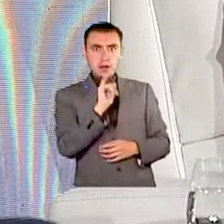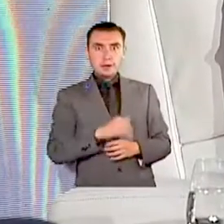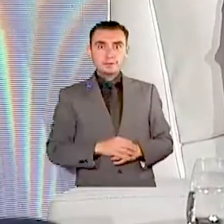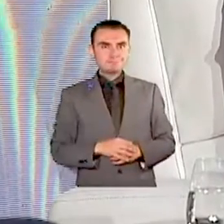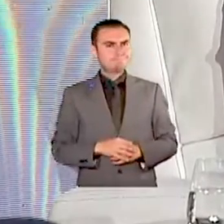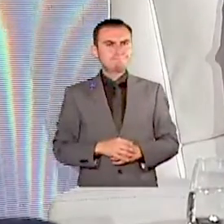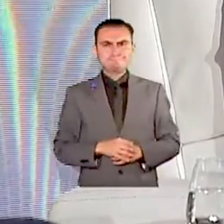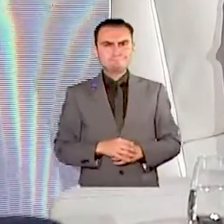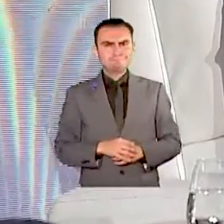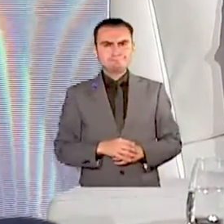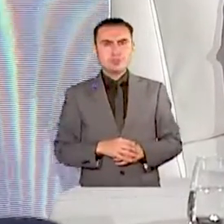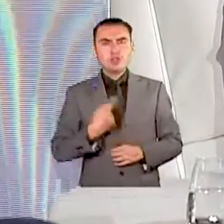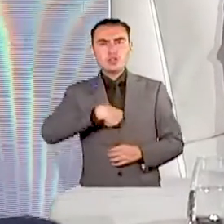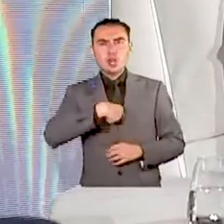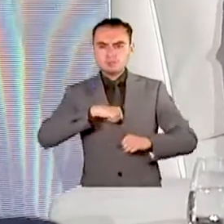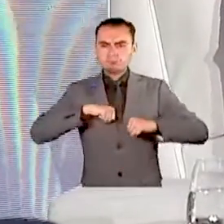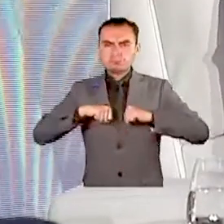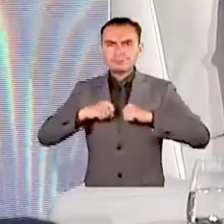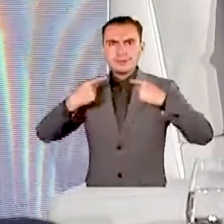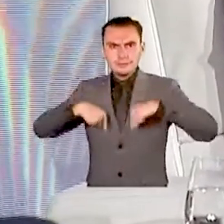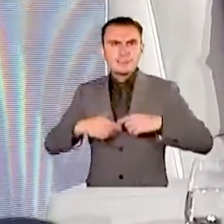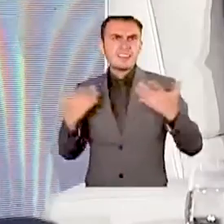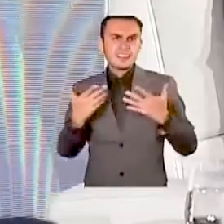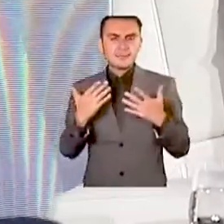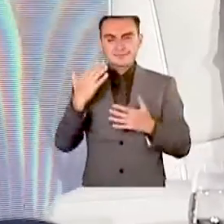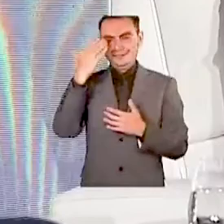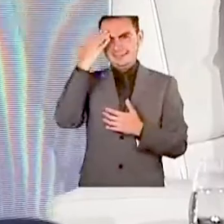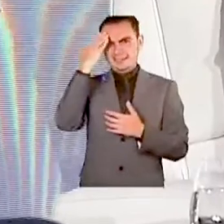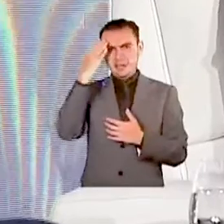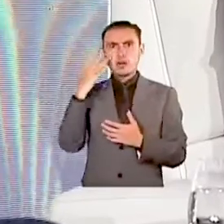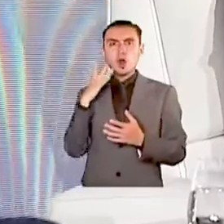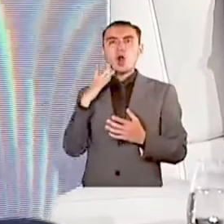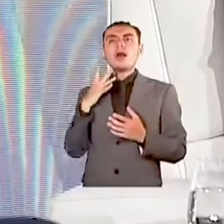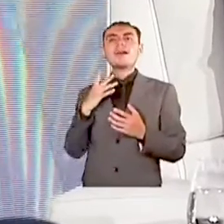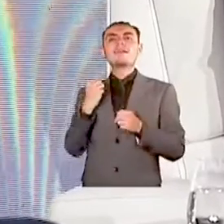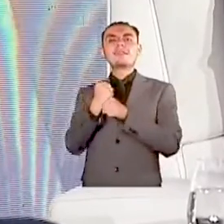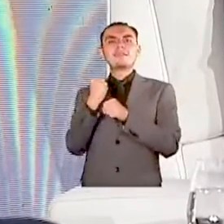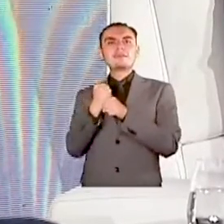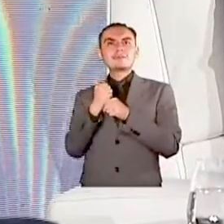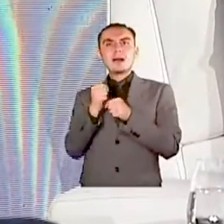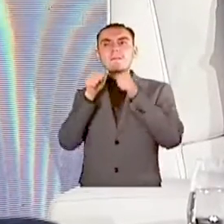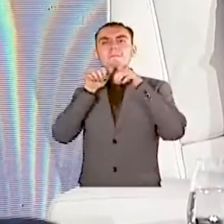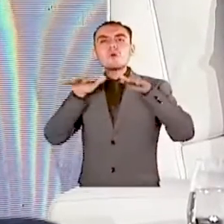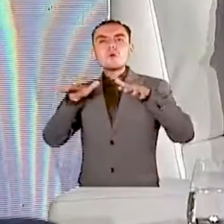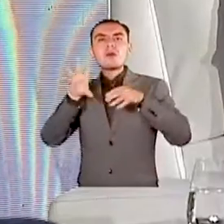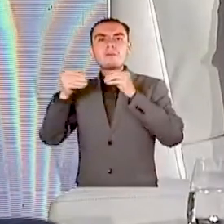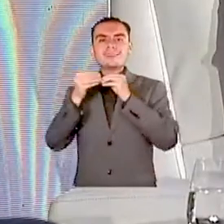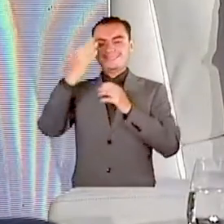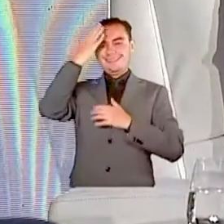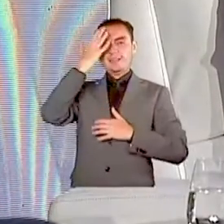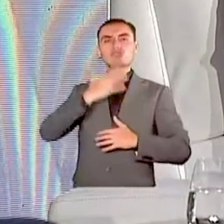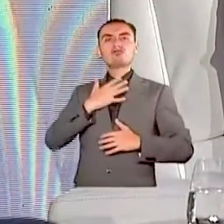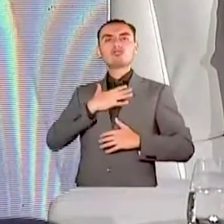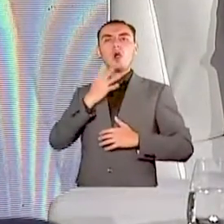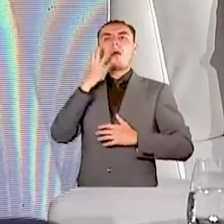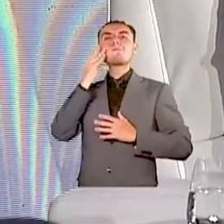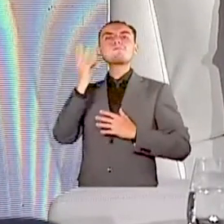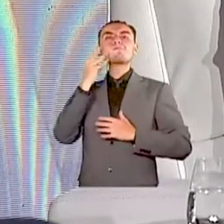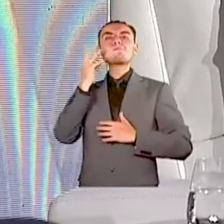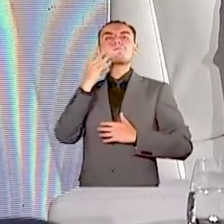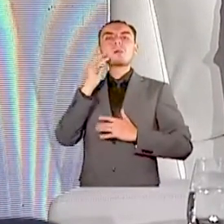También dentro de la delegada tenemos el componente de empleo público y meritocracia. Estamos sentados de